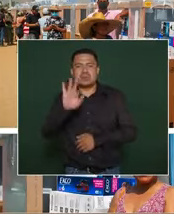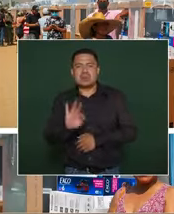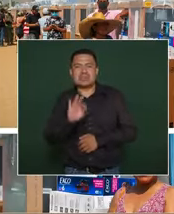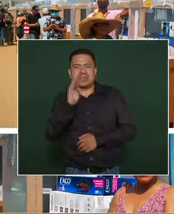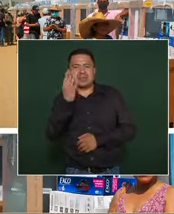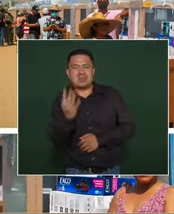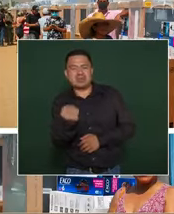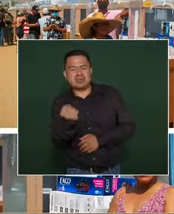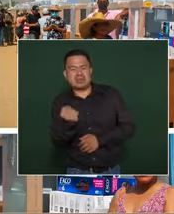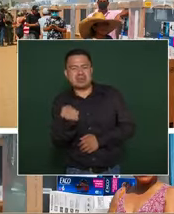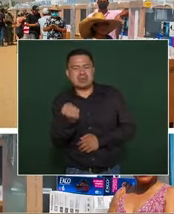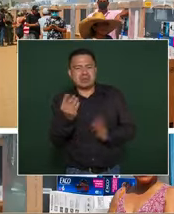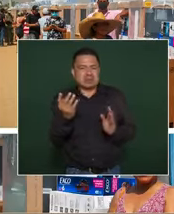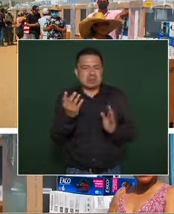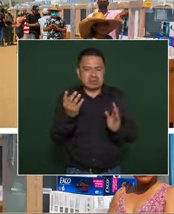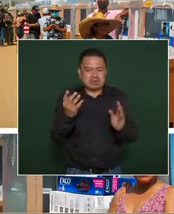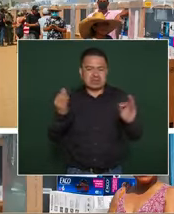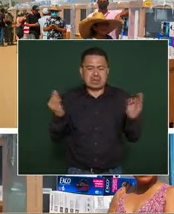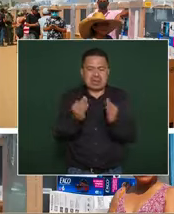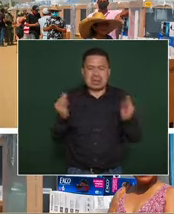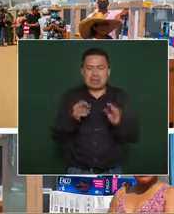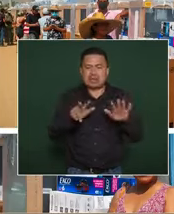41.464 refrigeradores y